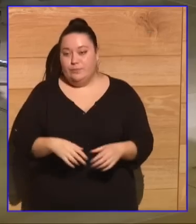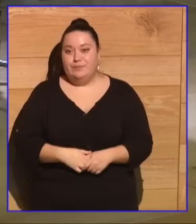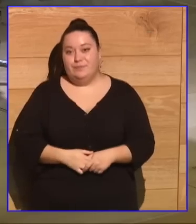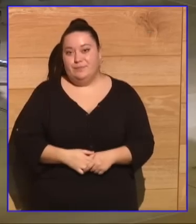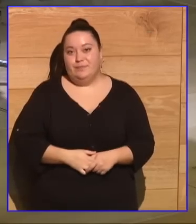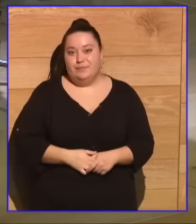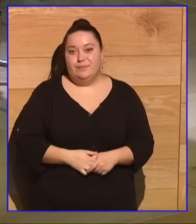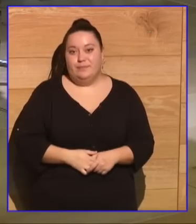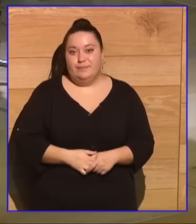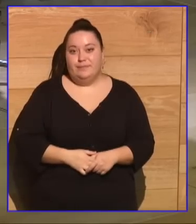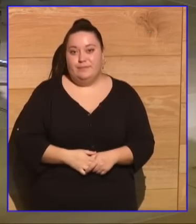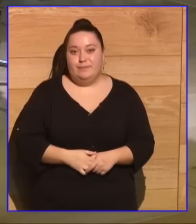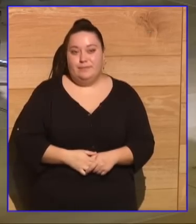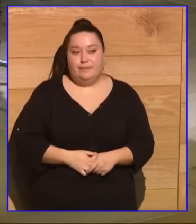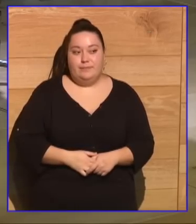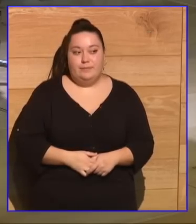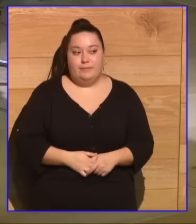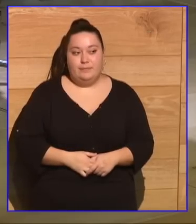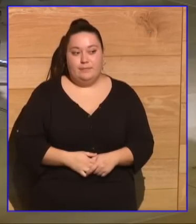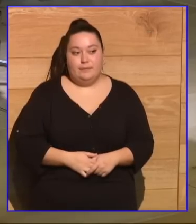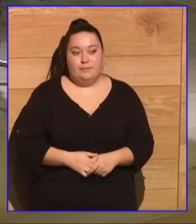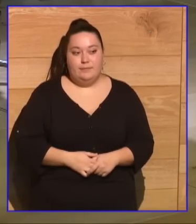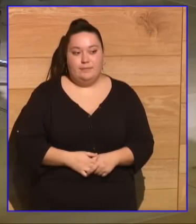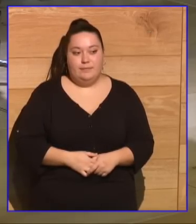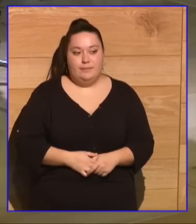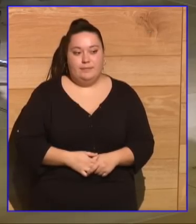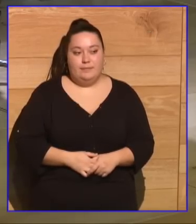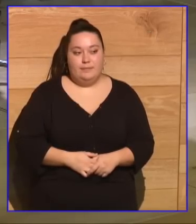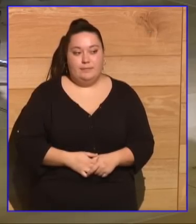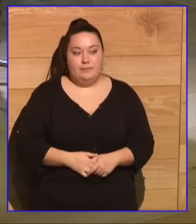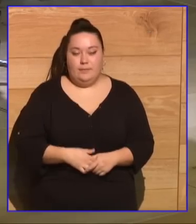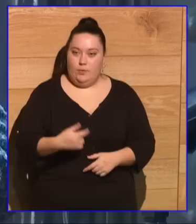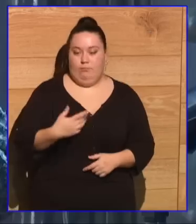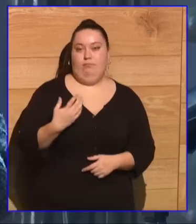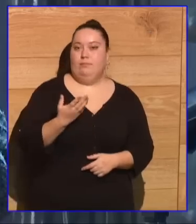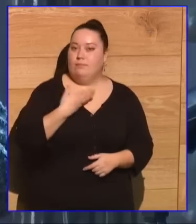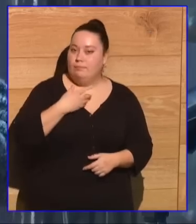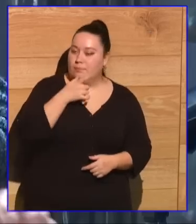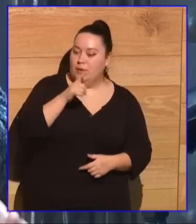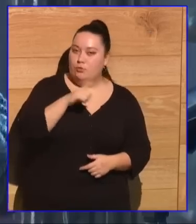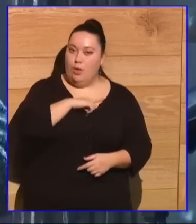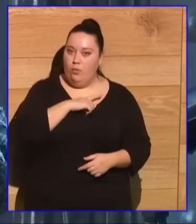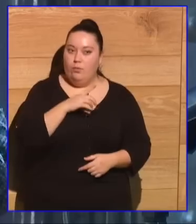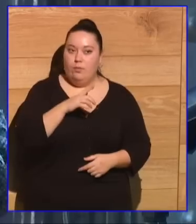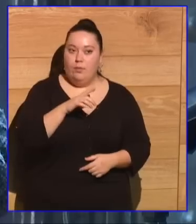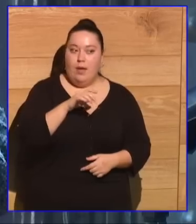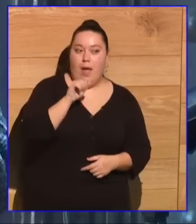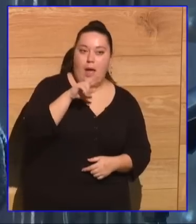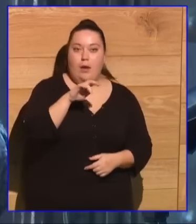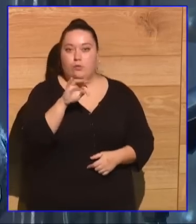que... pero es que escúchame, o sea, por alusiones me siento insultado. O sea, quiero decir, Arturo y